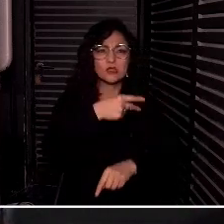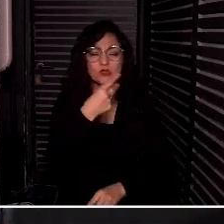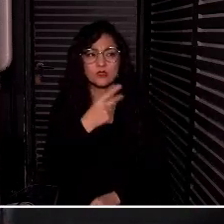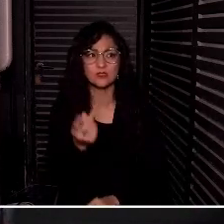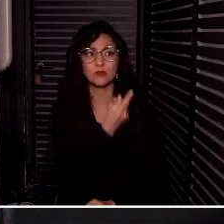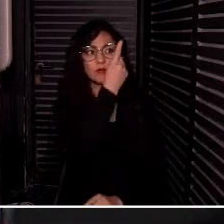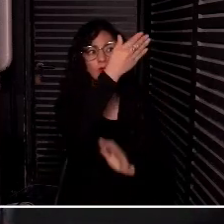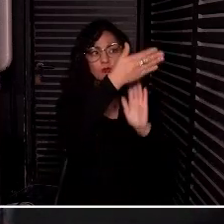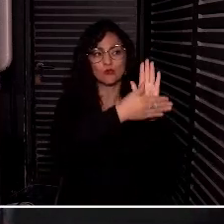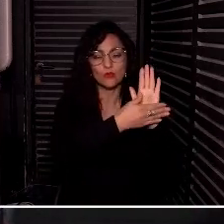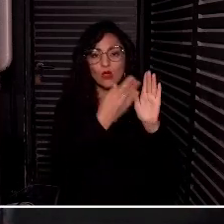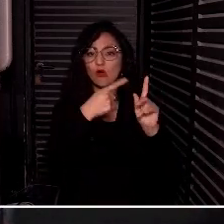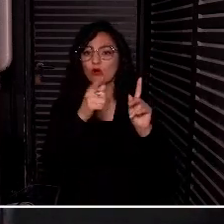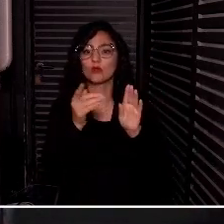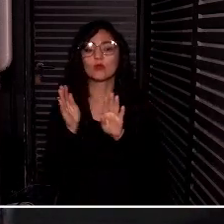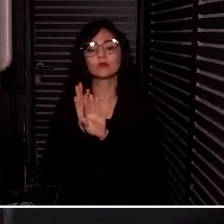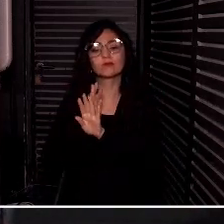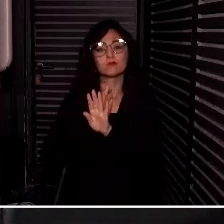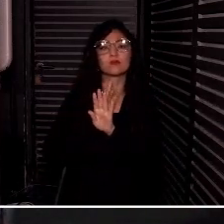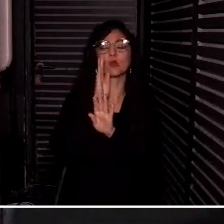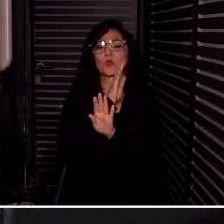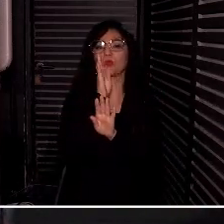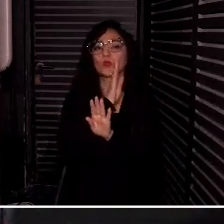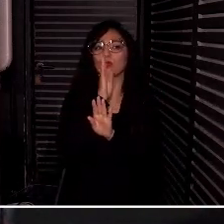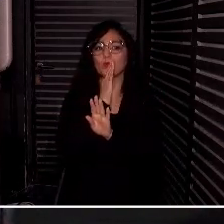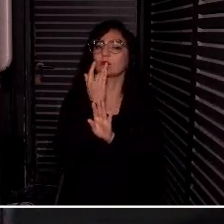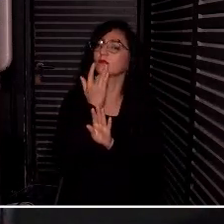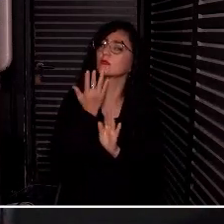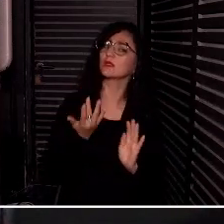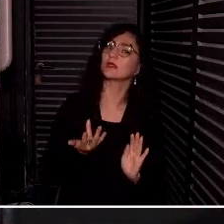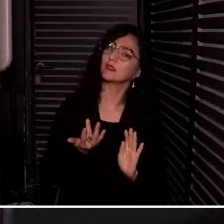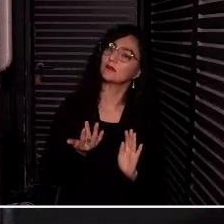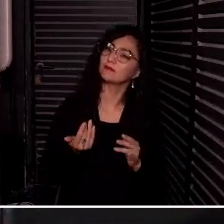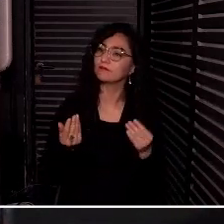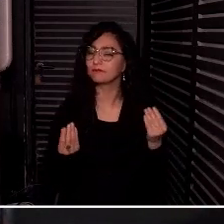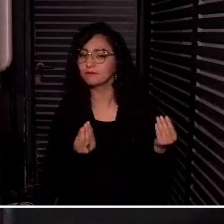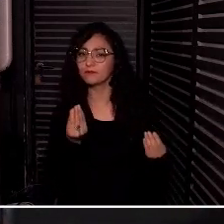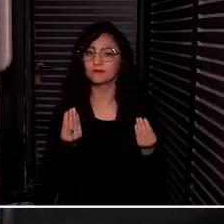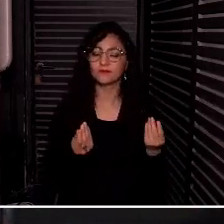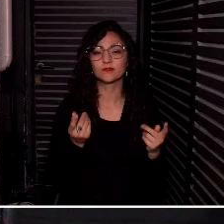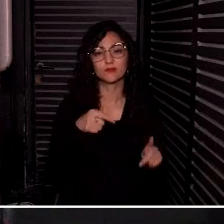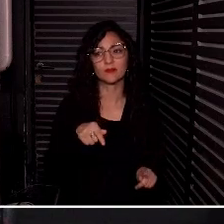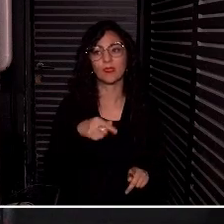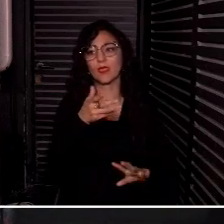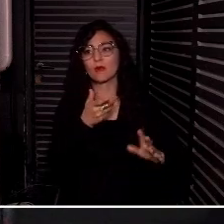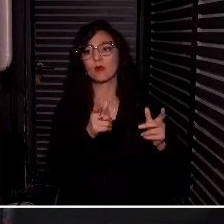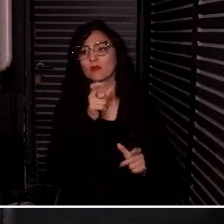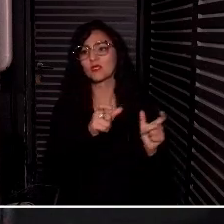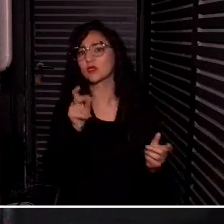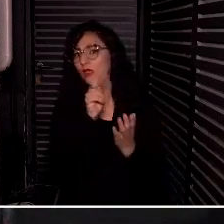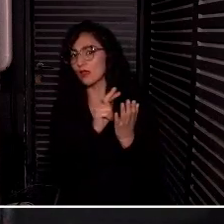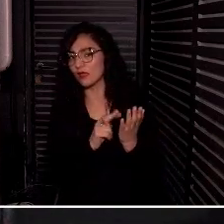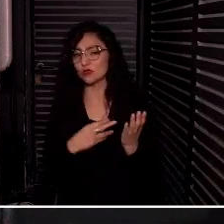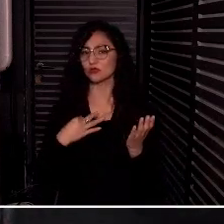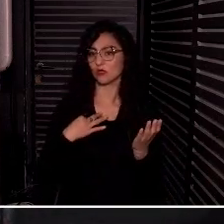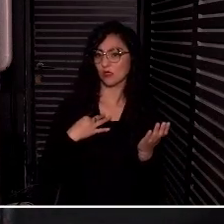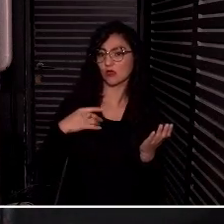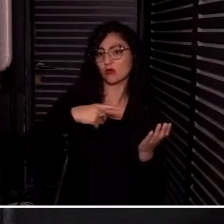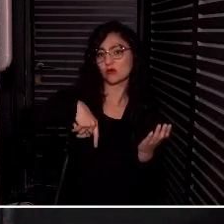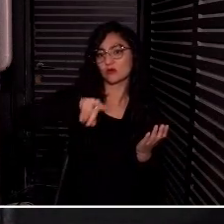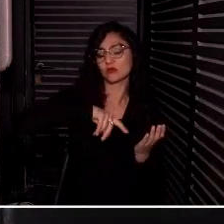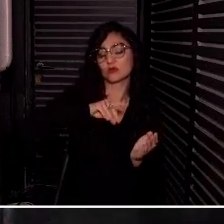página en la última o no lo cubren Yo creo que es parte de la oferta en la cual los seores y los ciudadanos escogemos